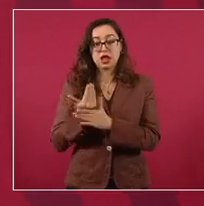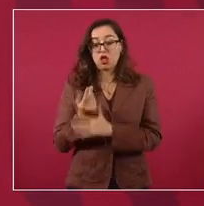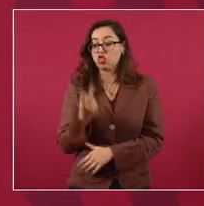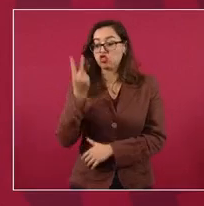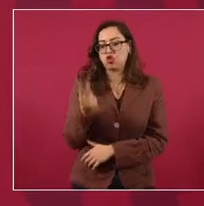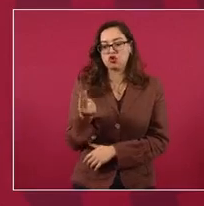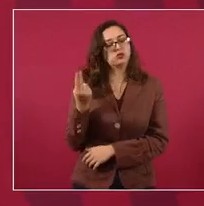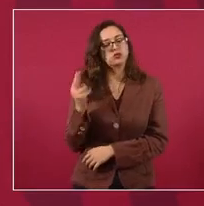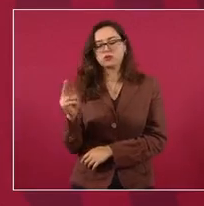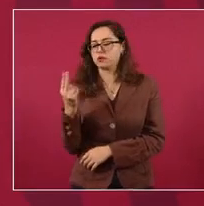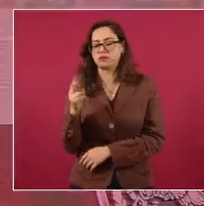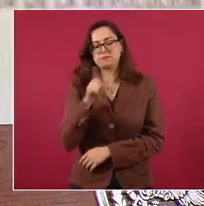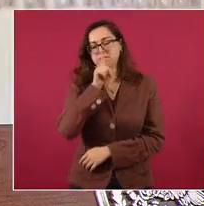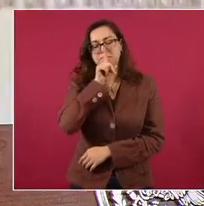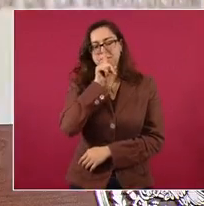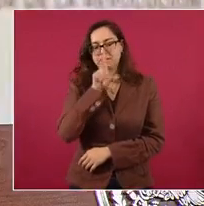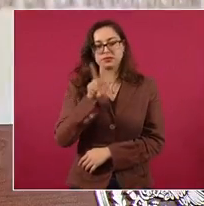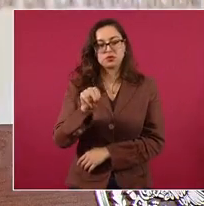llegar el